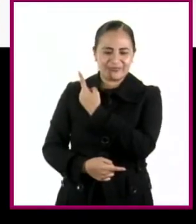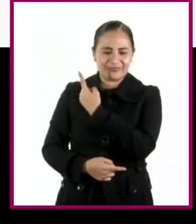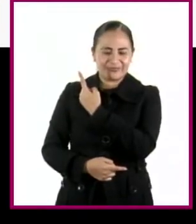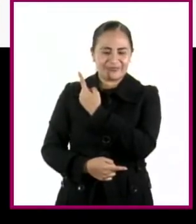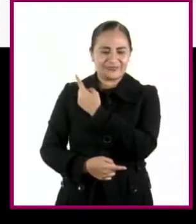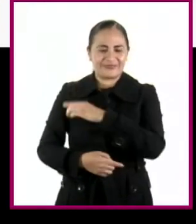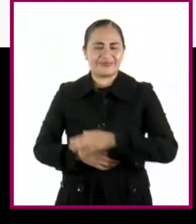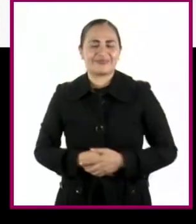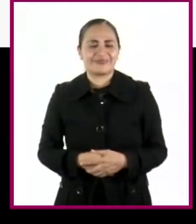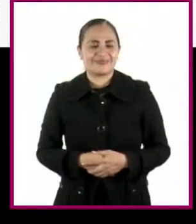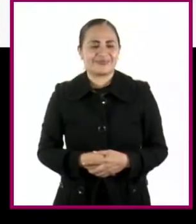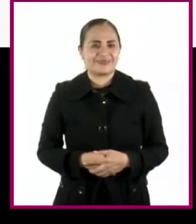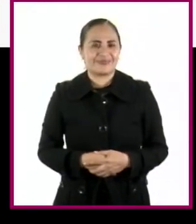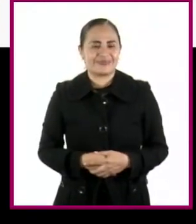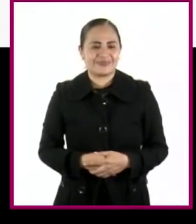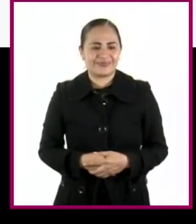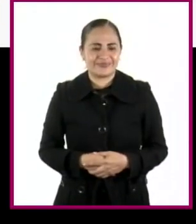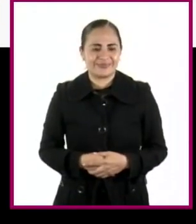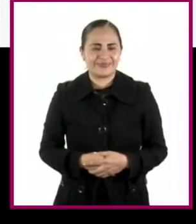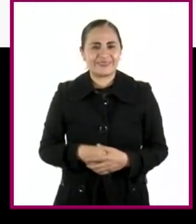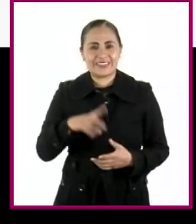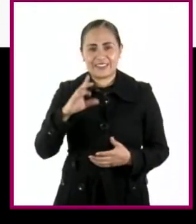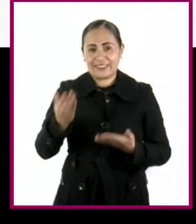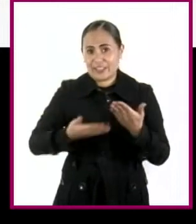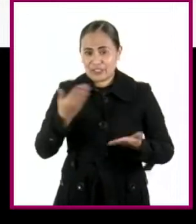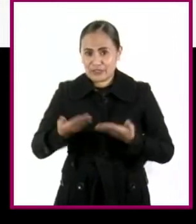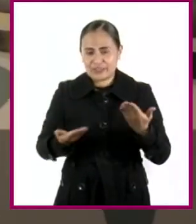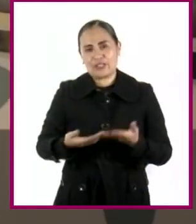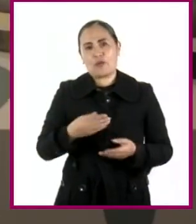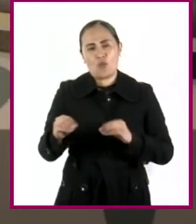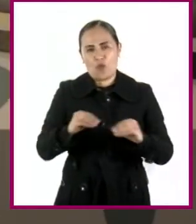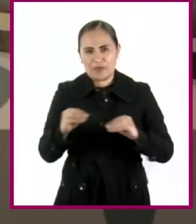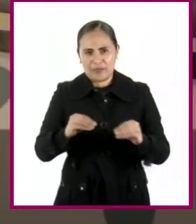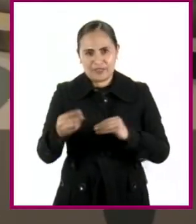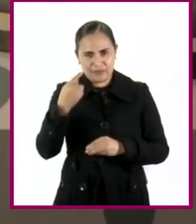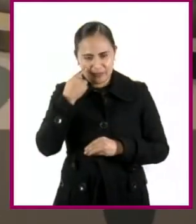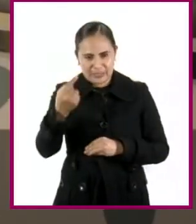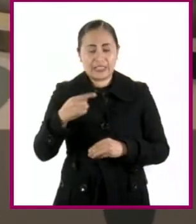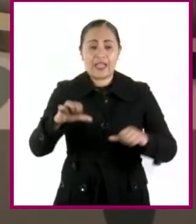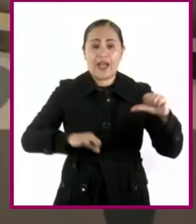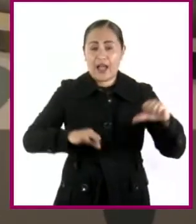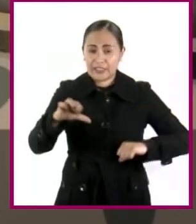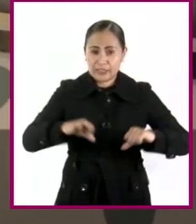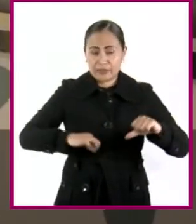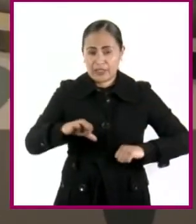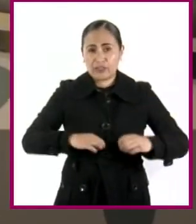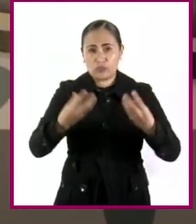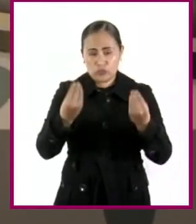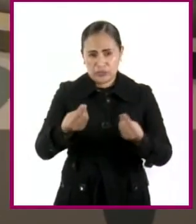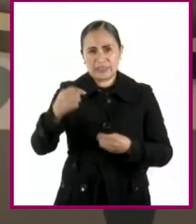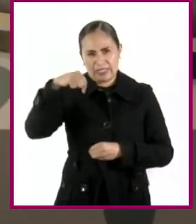nunca preguntaste. Sobre la danza, el baile y el movimiento. Muchas de las actividades